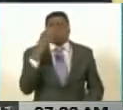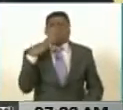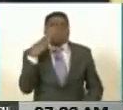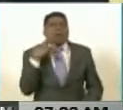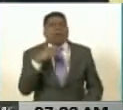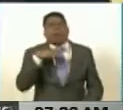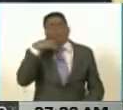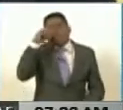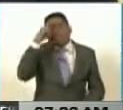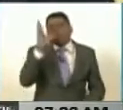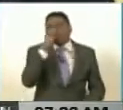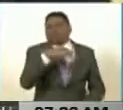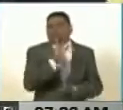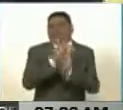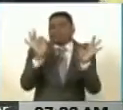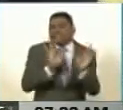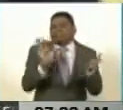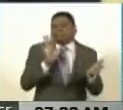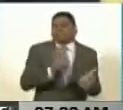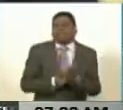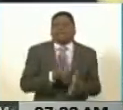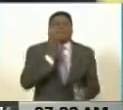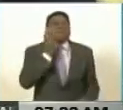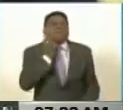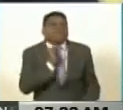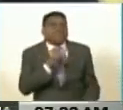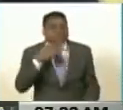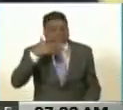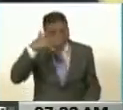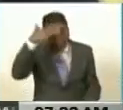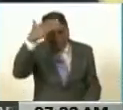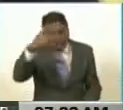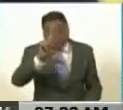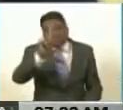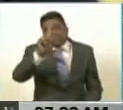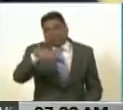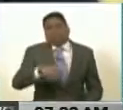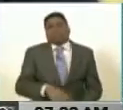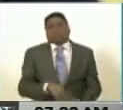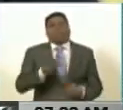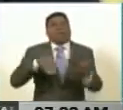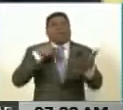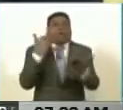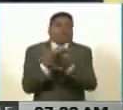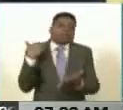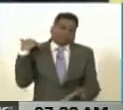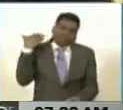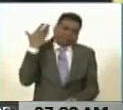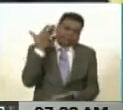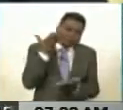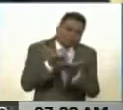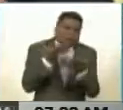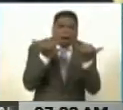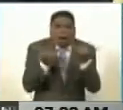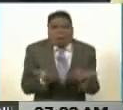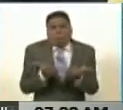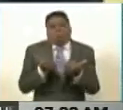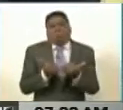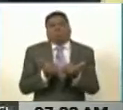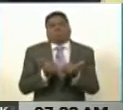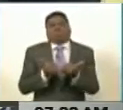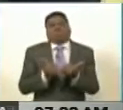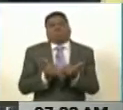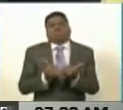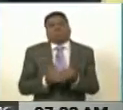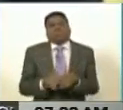hogares destruidos. La experiencia del Medio Oriente, imagínate todo lo... Hasta ahorita, pues, un país, es una región